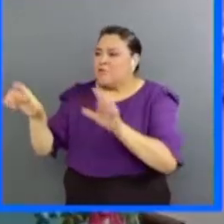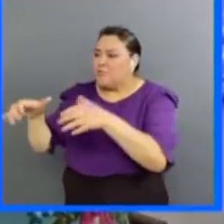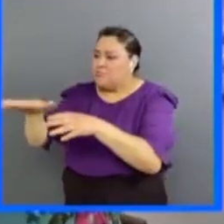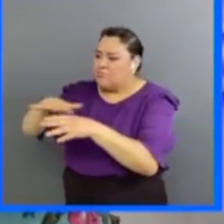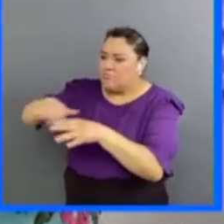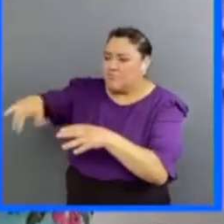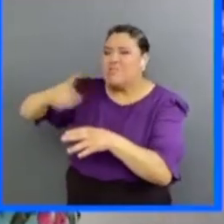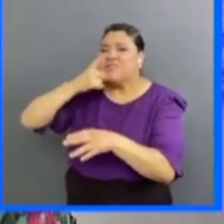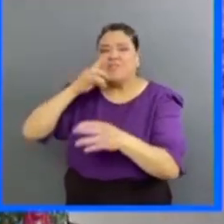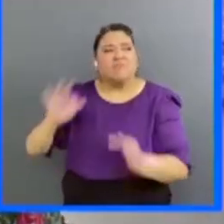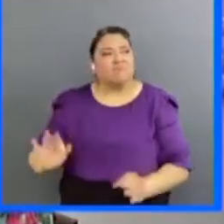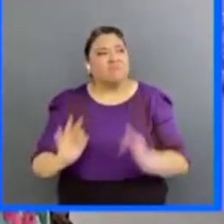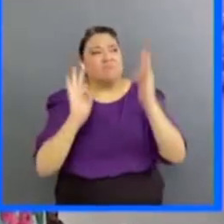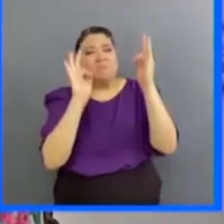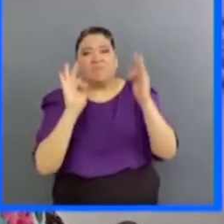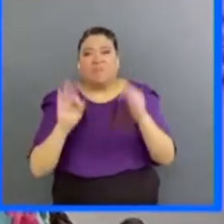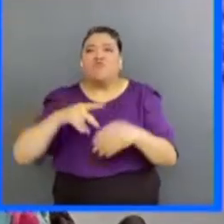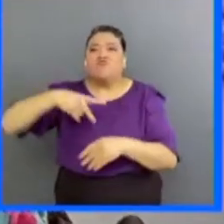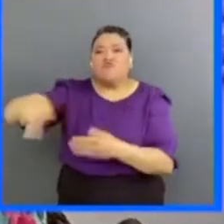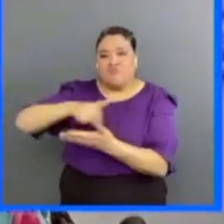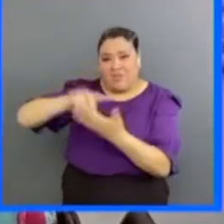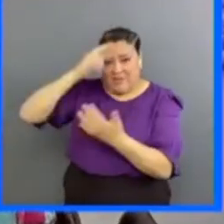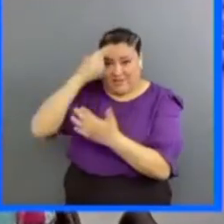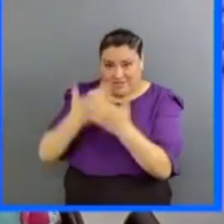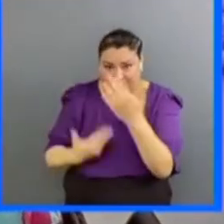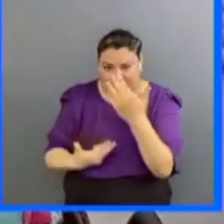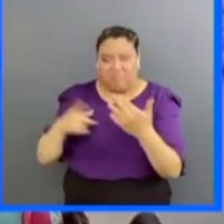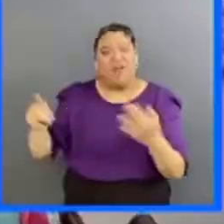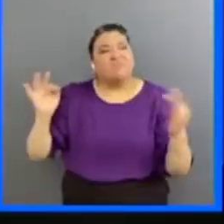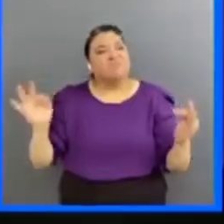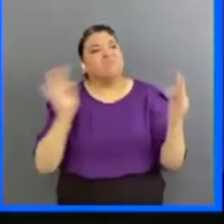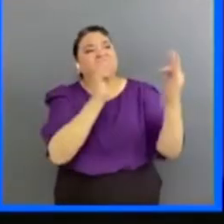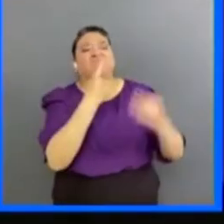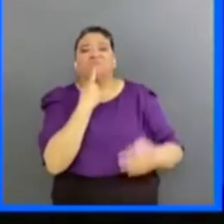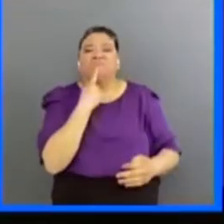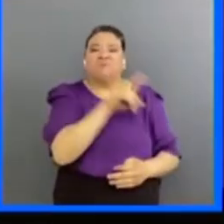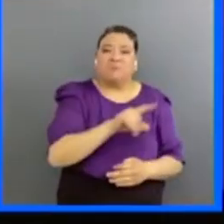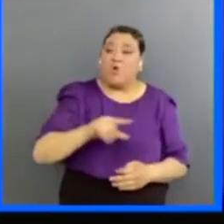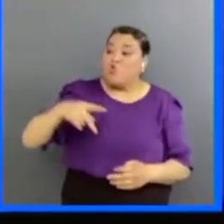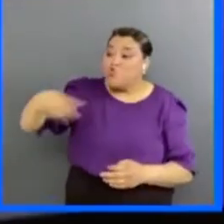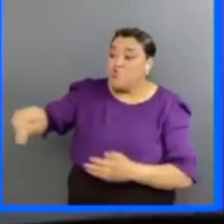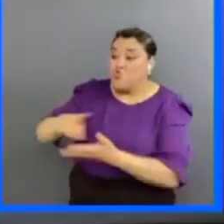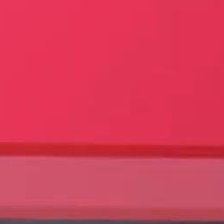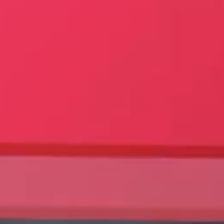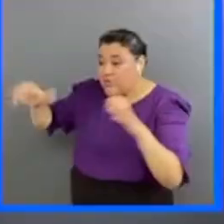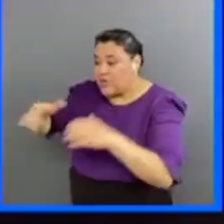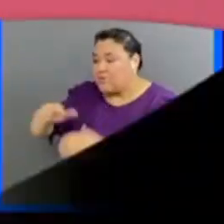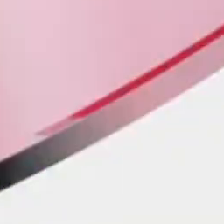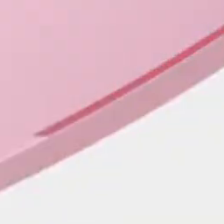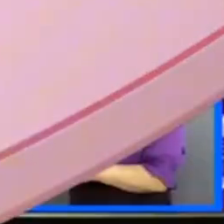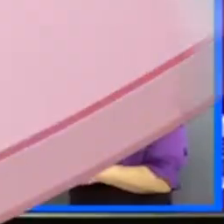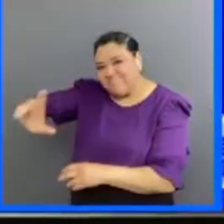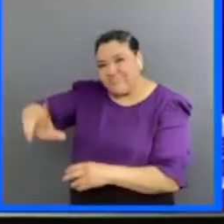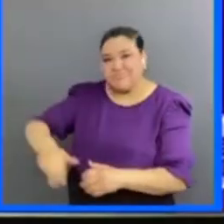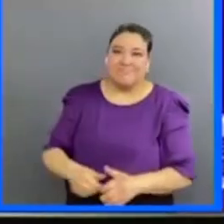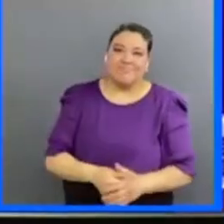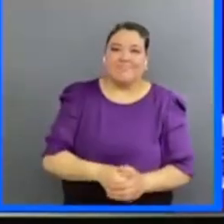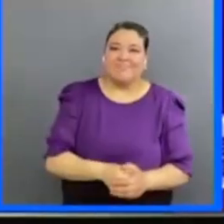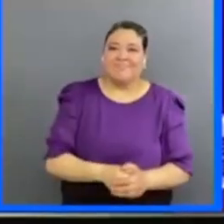defenderse frente a violaciones de derechos y el respeto a las decisiones colectivas.